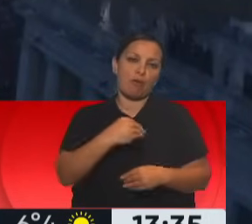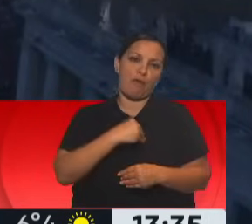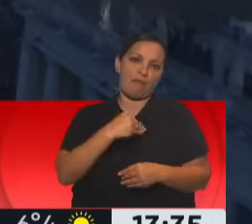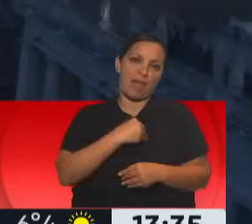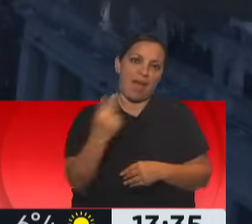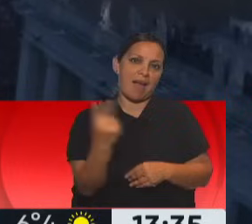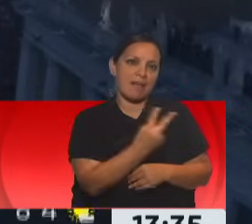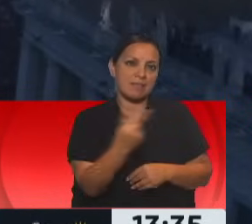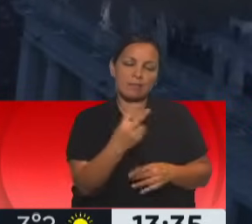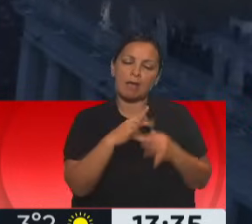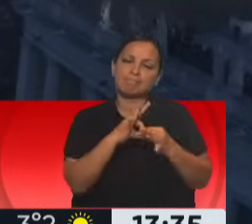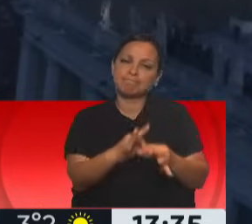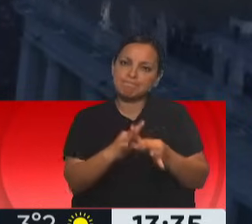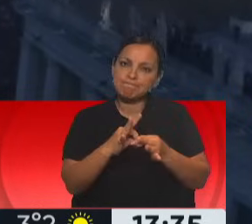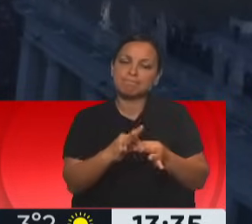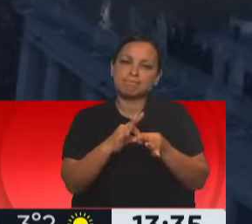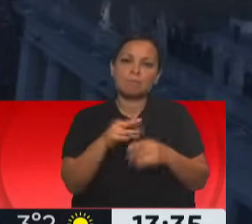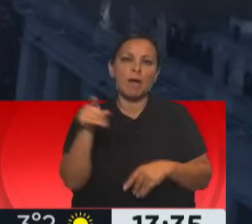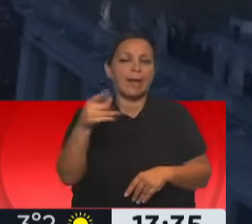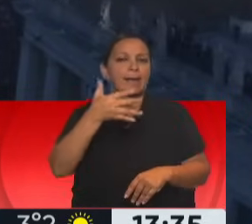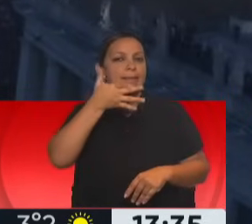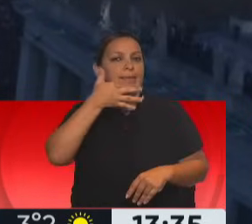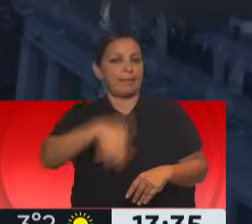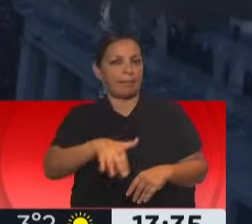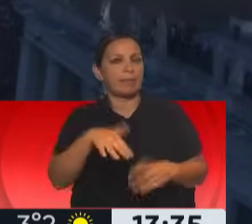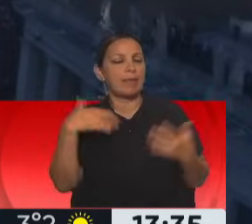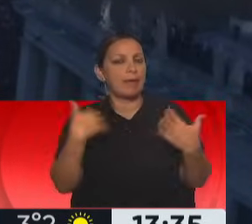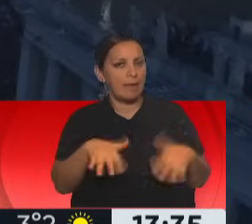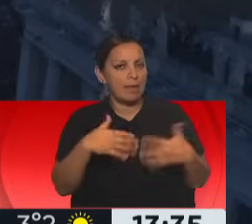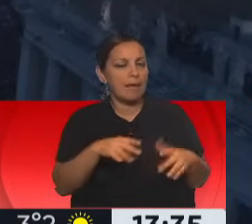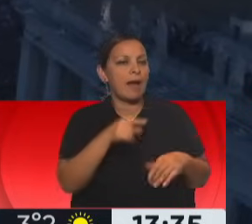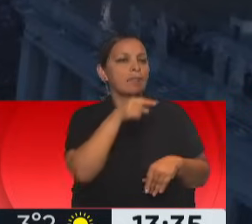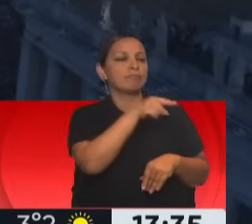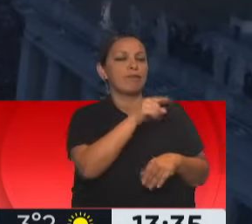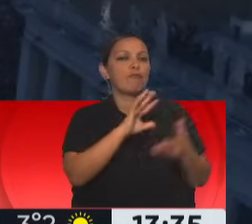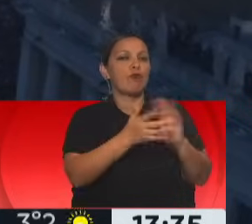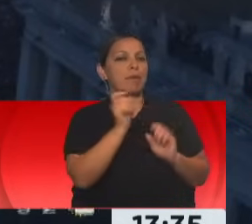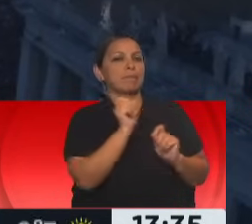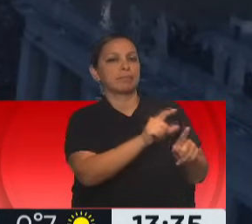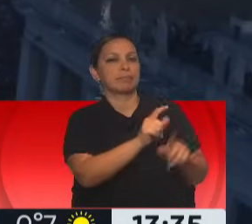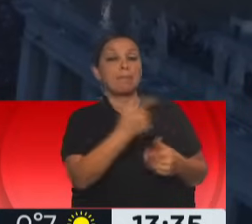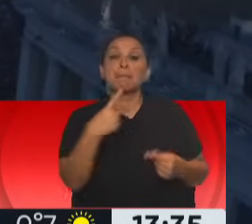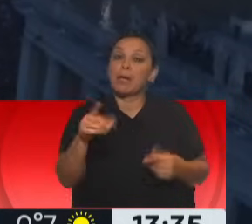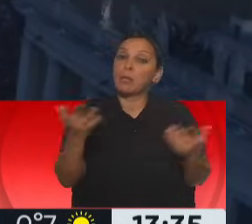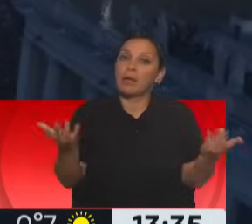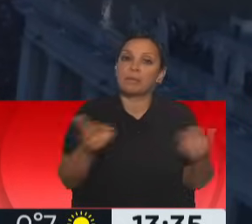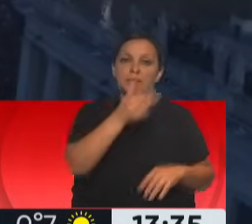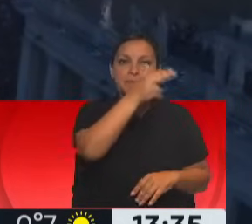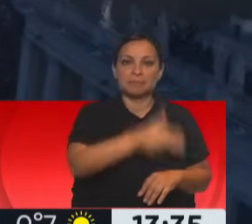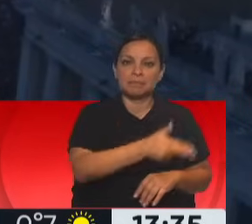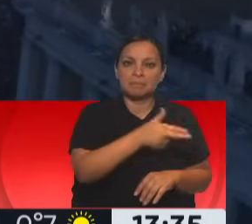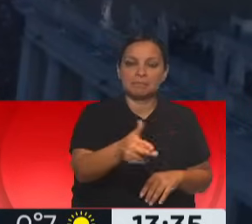confianza, quien entendía mejor que muchos a dónde quería. Pero bueno, Papa muerto, viva el Papa, ¿no?